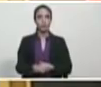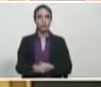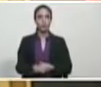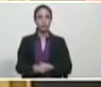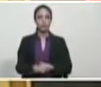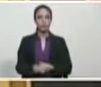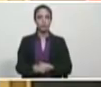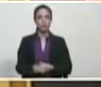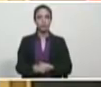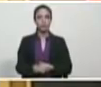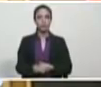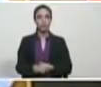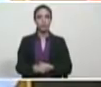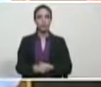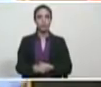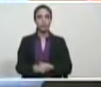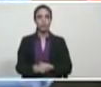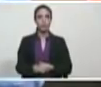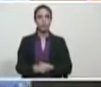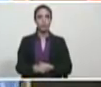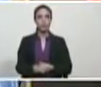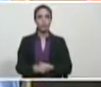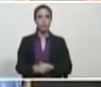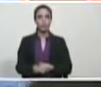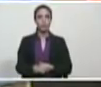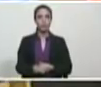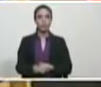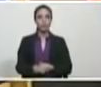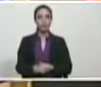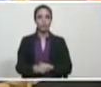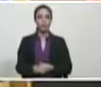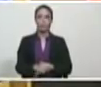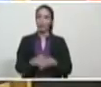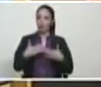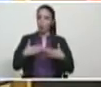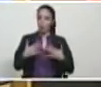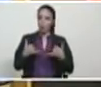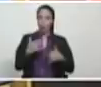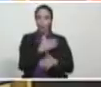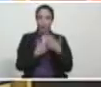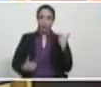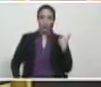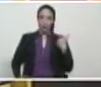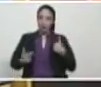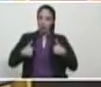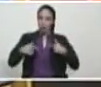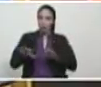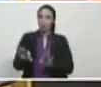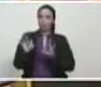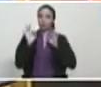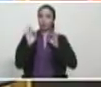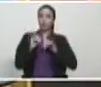Nombro. ¿Y quién puede nombrar a alguien así? Un presidente, ¿verdad?